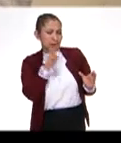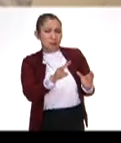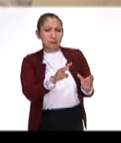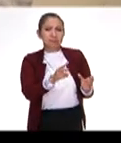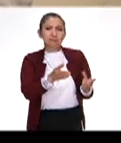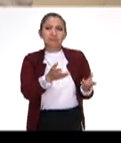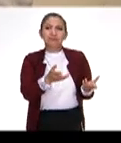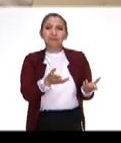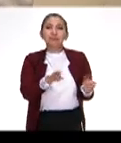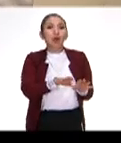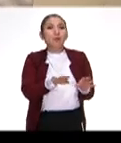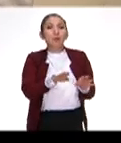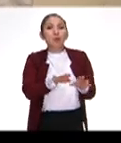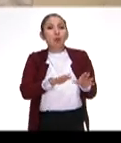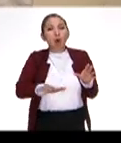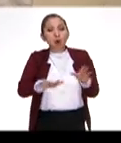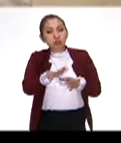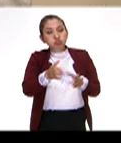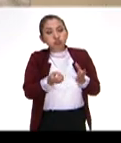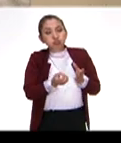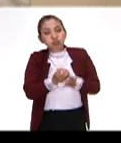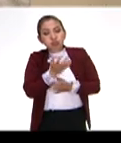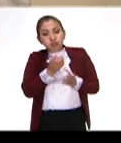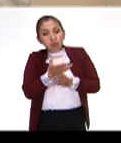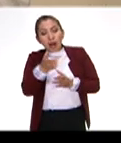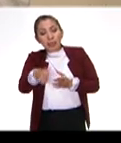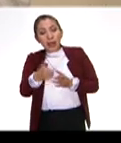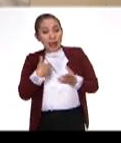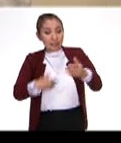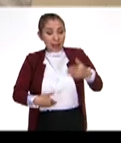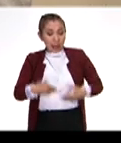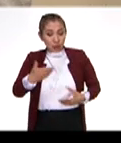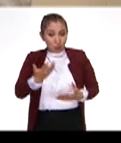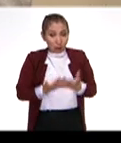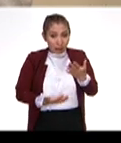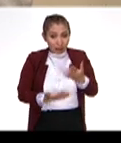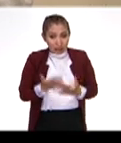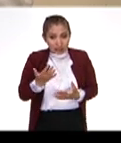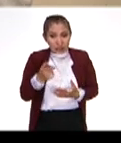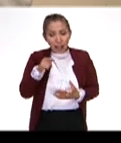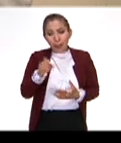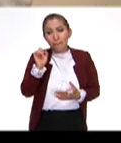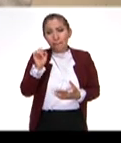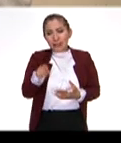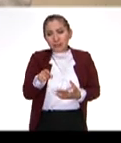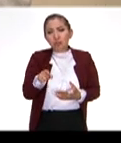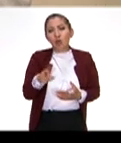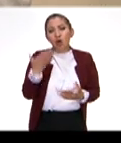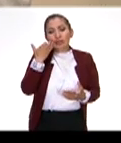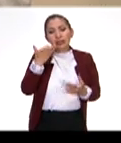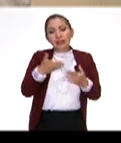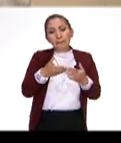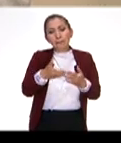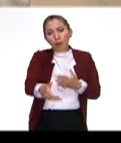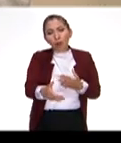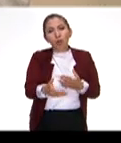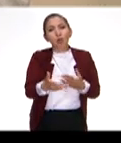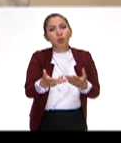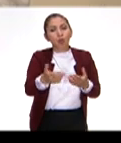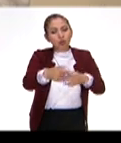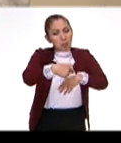digamos, la proclividad del hacer de teatro a partir de una temporada